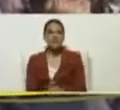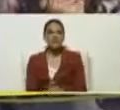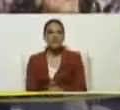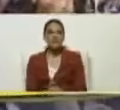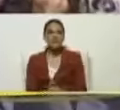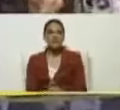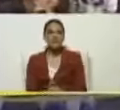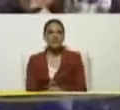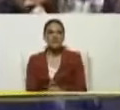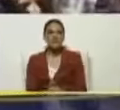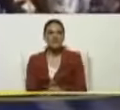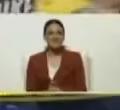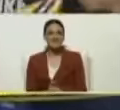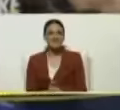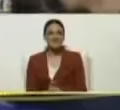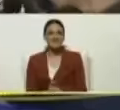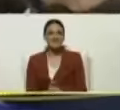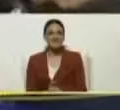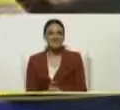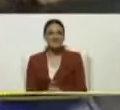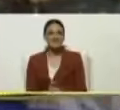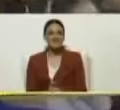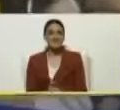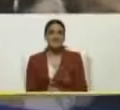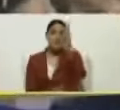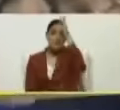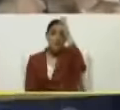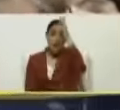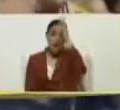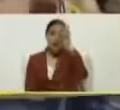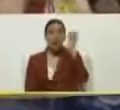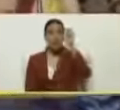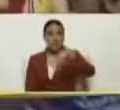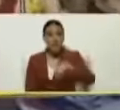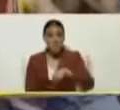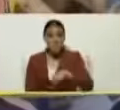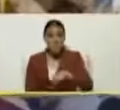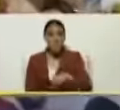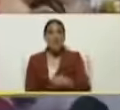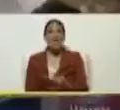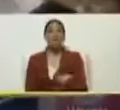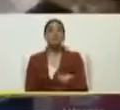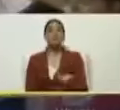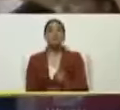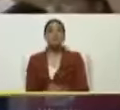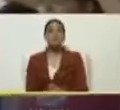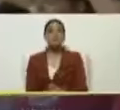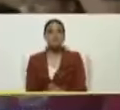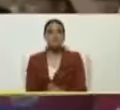Bolívar, ya les dije, Bolívar. Falcón, Yaracuy,